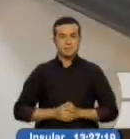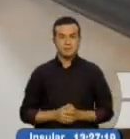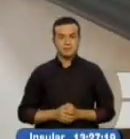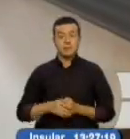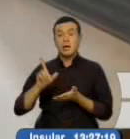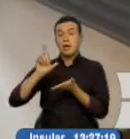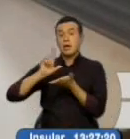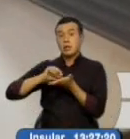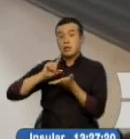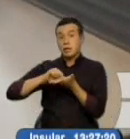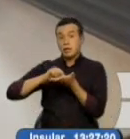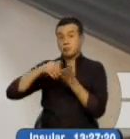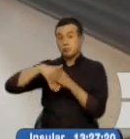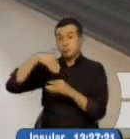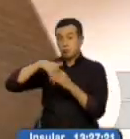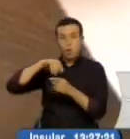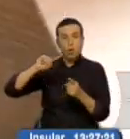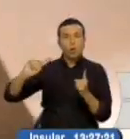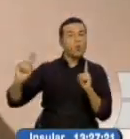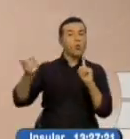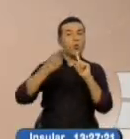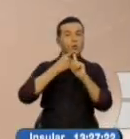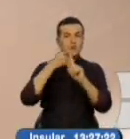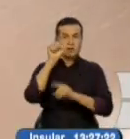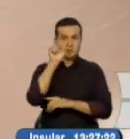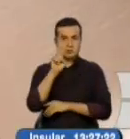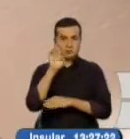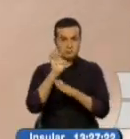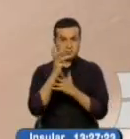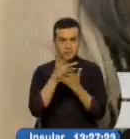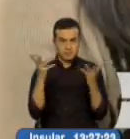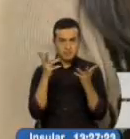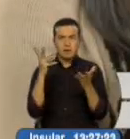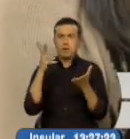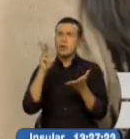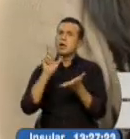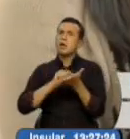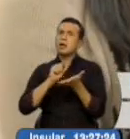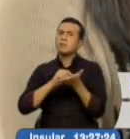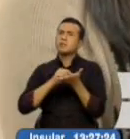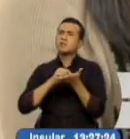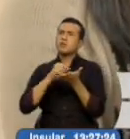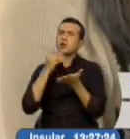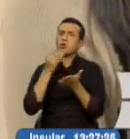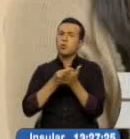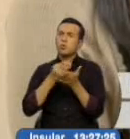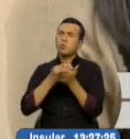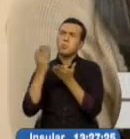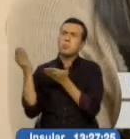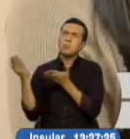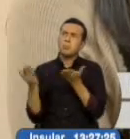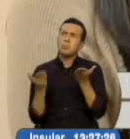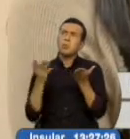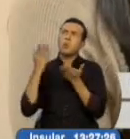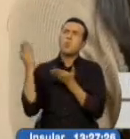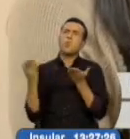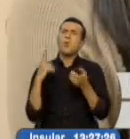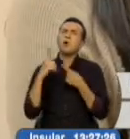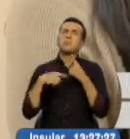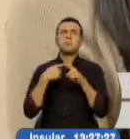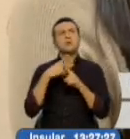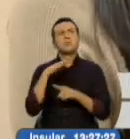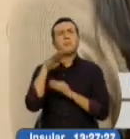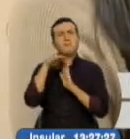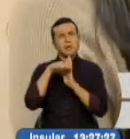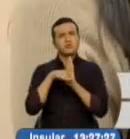Esta impresora es la única existente en el sur del país. La impresora la tenemos hace aproximadamente, parece que es menos de un